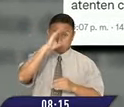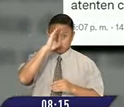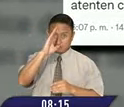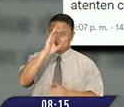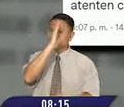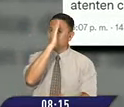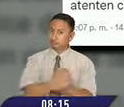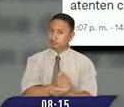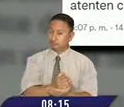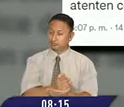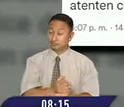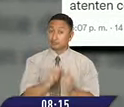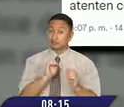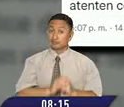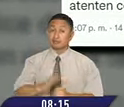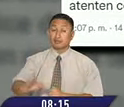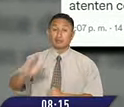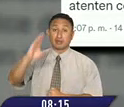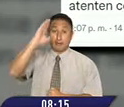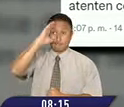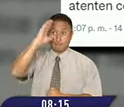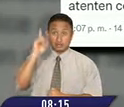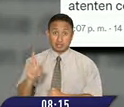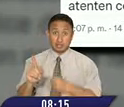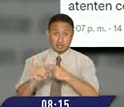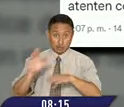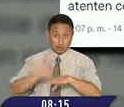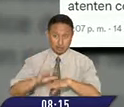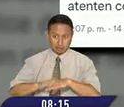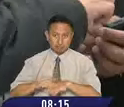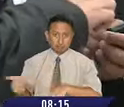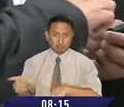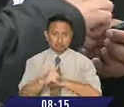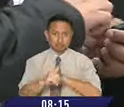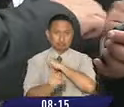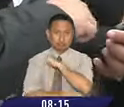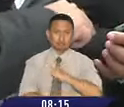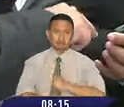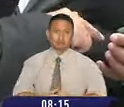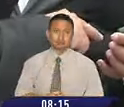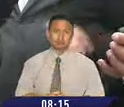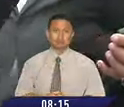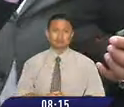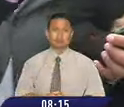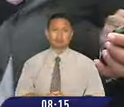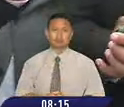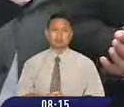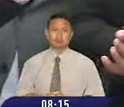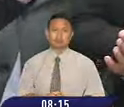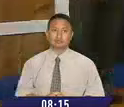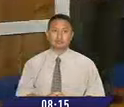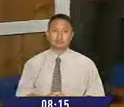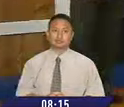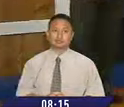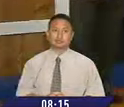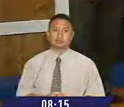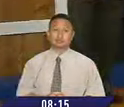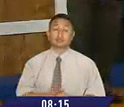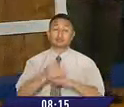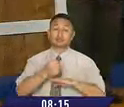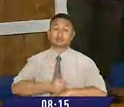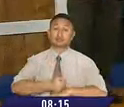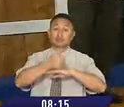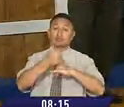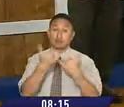hay la sospecha de que un uniformado estaría involucrado. Informó Priscila Cadena. La autoridad tiene que investigar